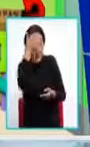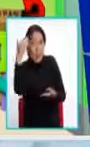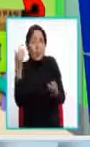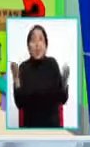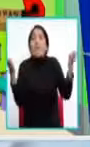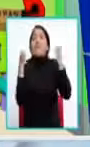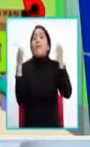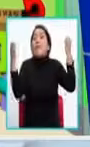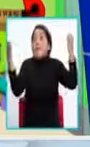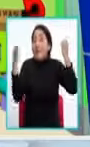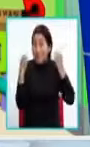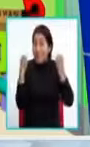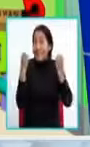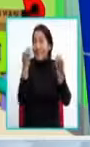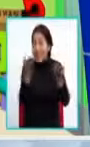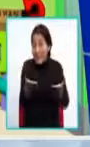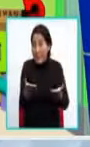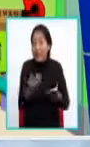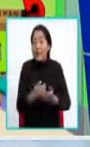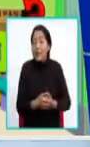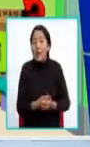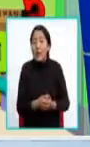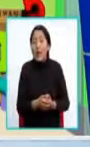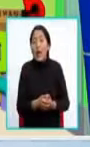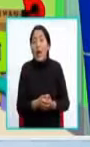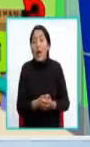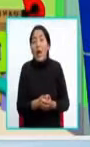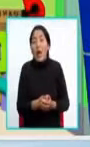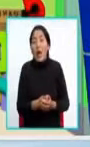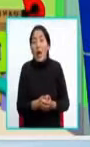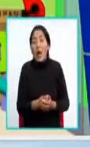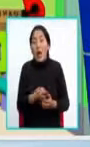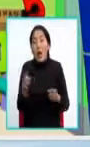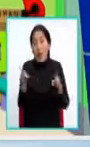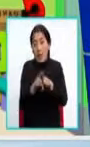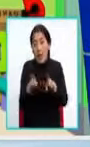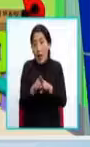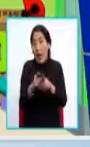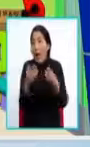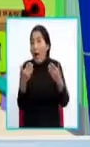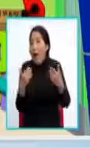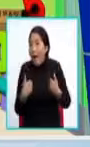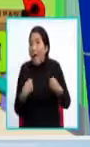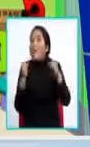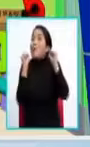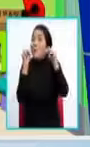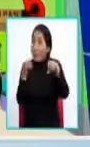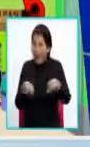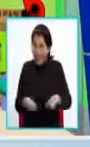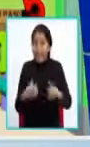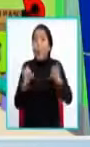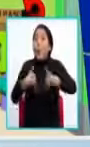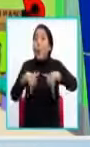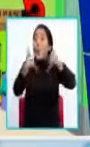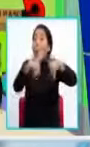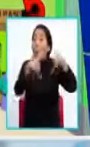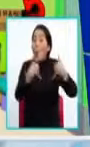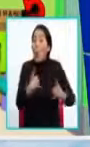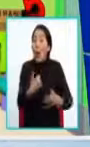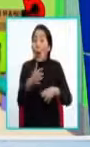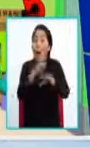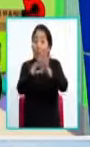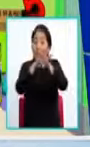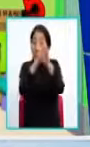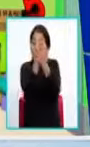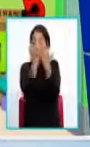micrófono y listo. Ni siquiera tiene que estar frente al dispositivo y es algo que pasa con mucha frecuencia. De ahí que hay